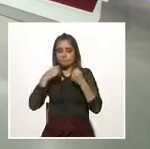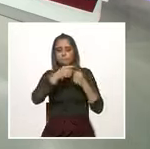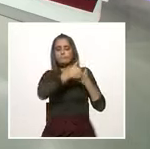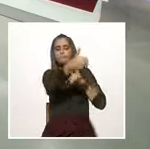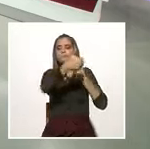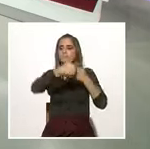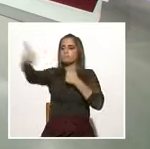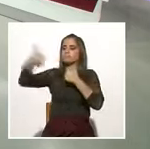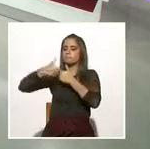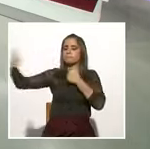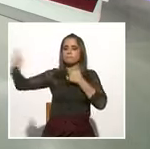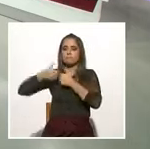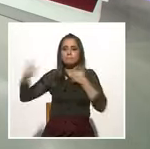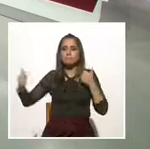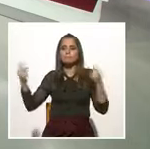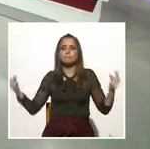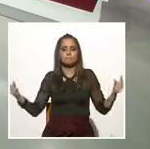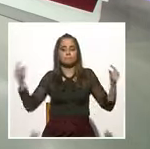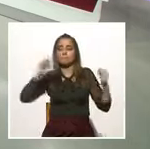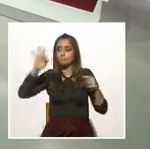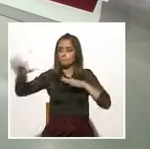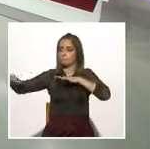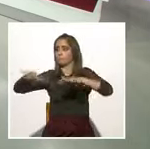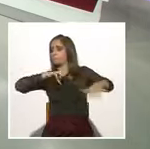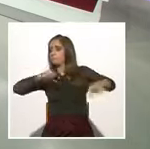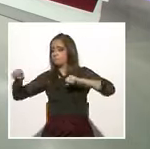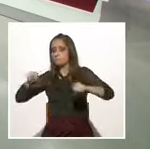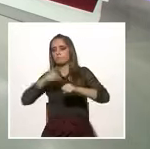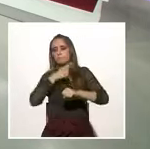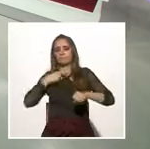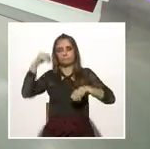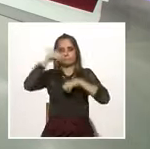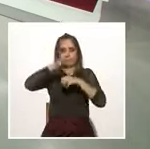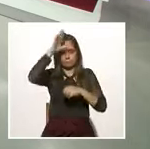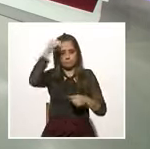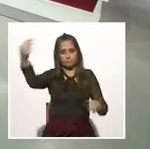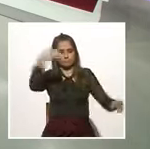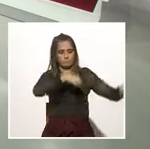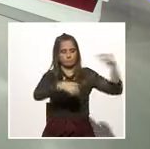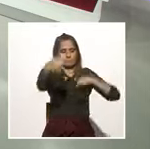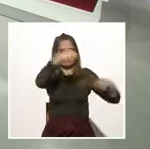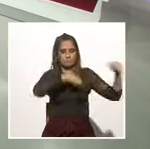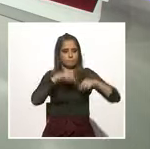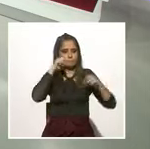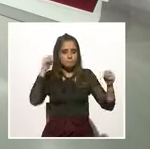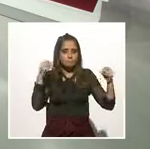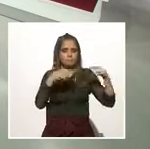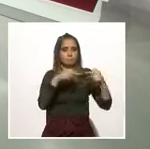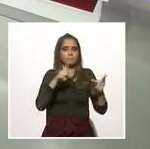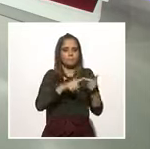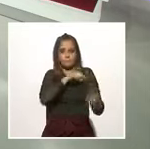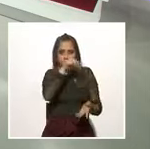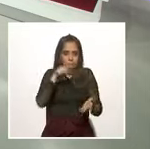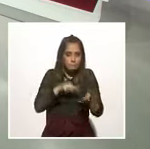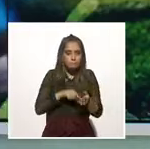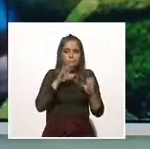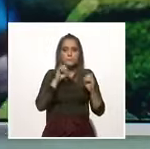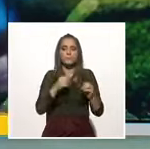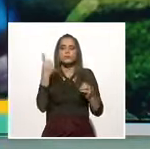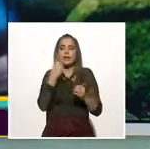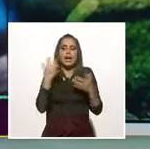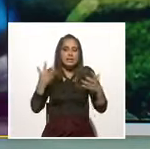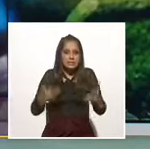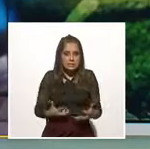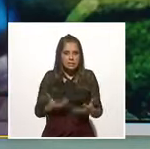que nos toque en diferentes lugares. Hay que ponerse de acuerdo con la familia de dónde nos veríamos, de qué haríamos, de cómo,